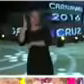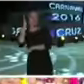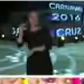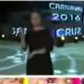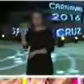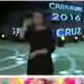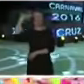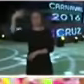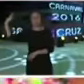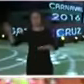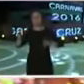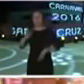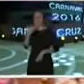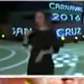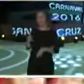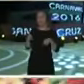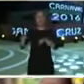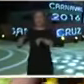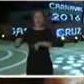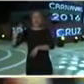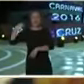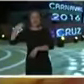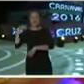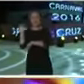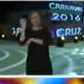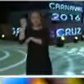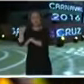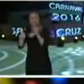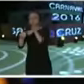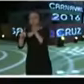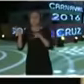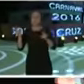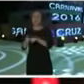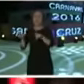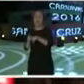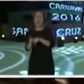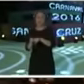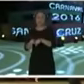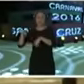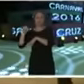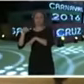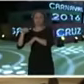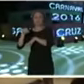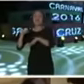es la yema mola. En Rey suena esto, la canción de moda.